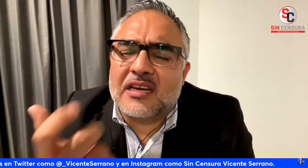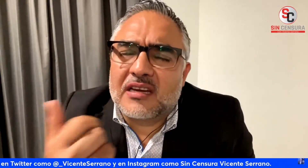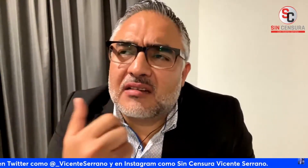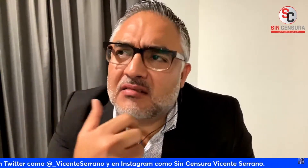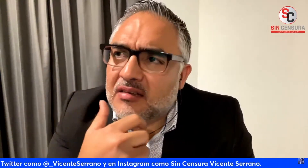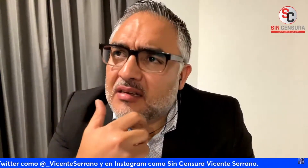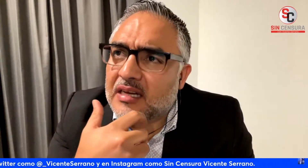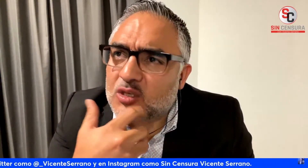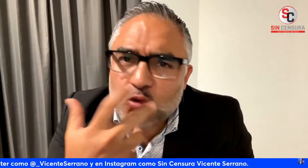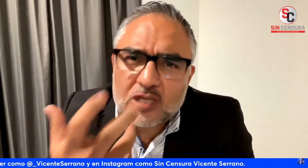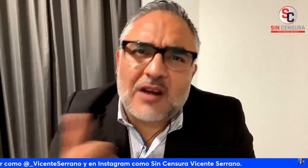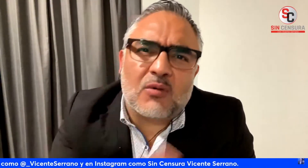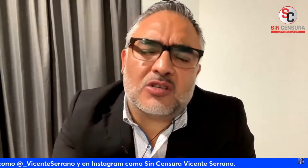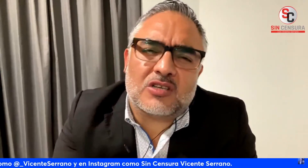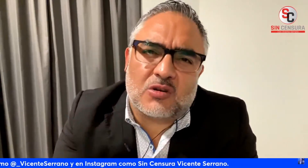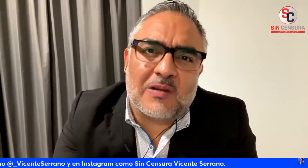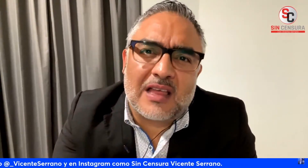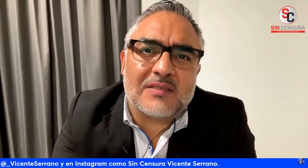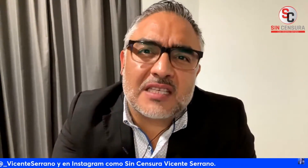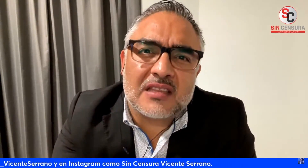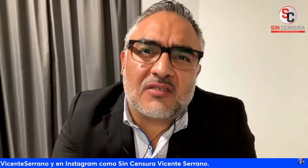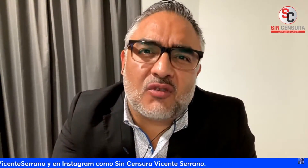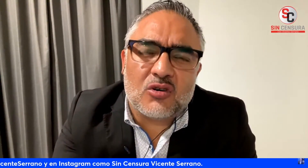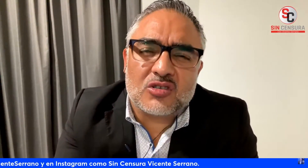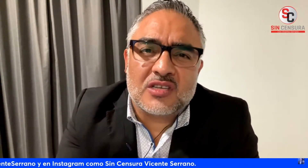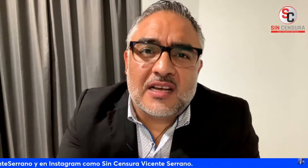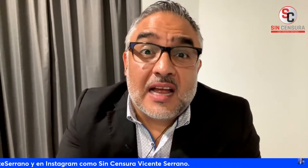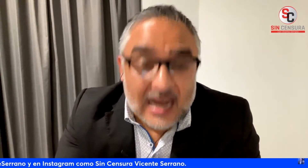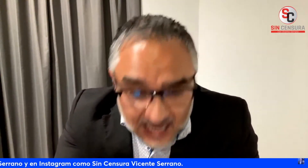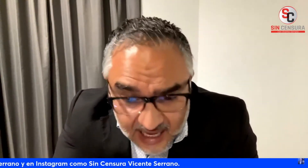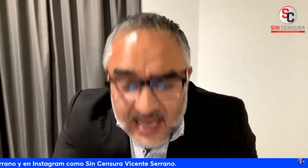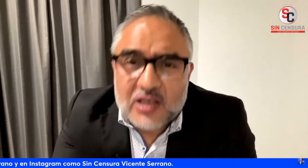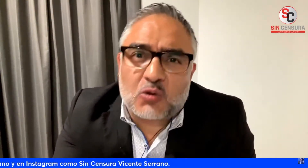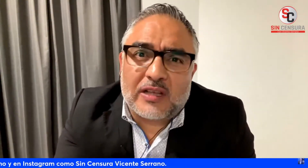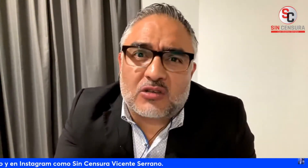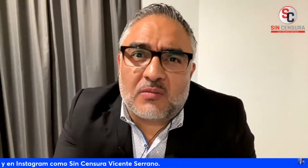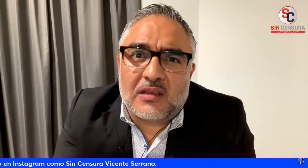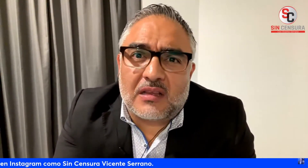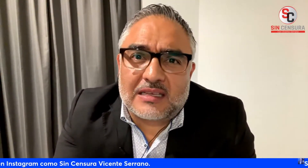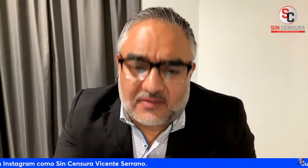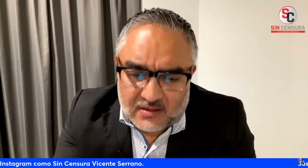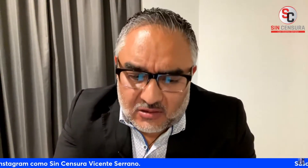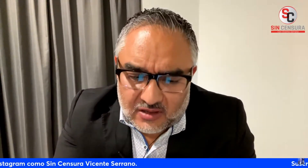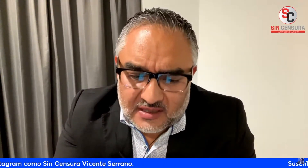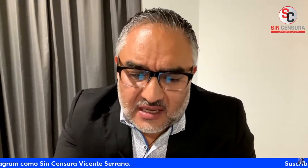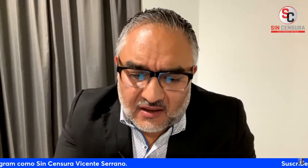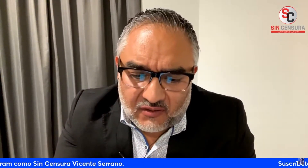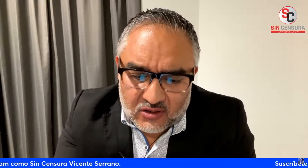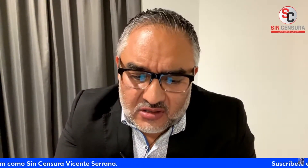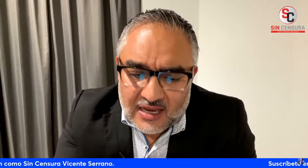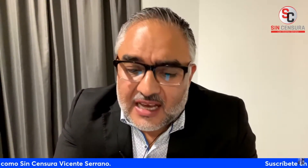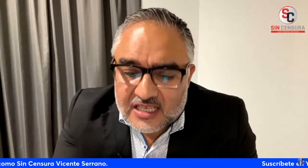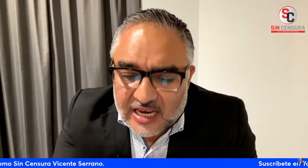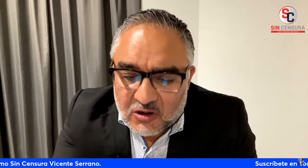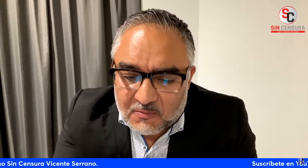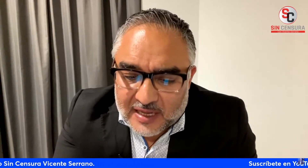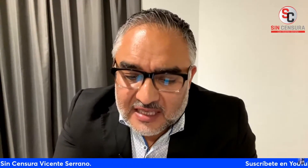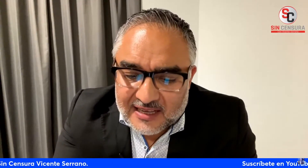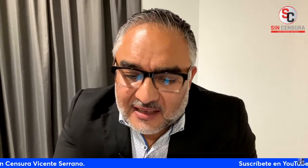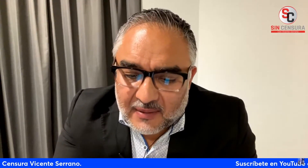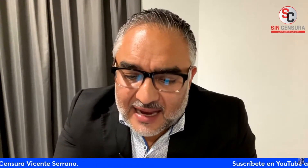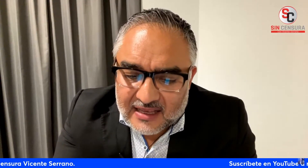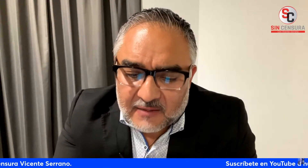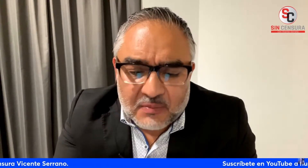Tenemos que escuchar voces como la de Vicente Fox, leer tweets como los de Vicente Fox.